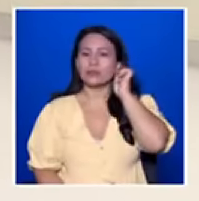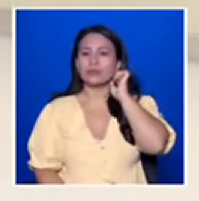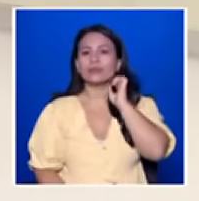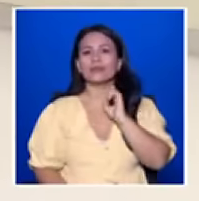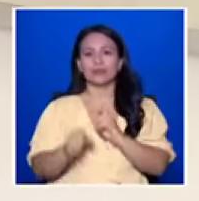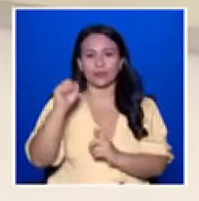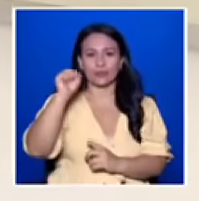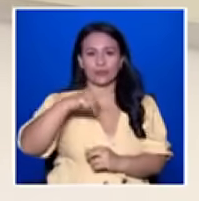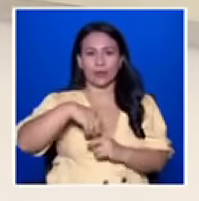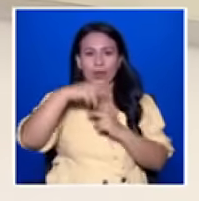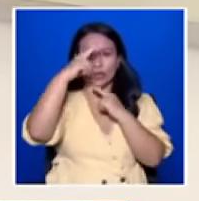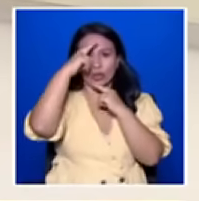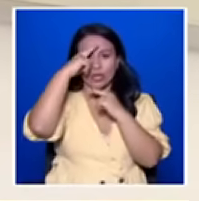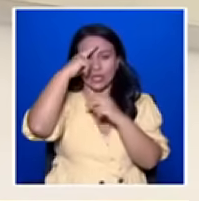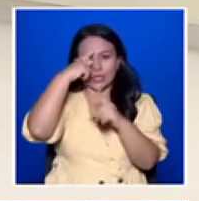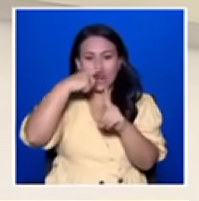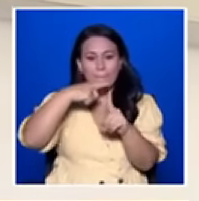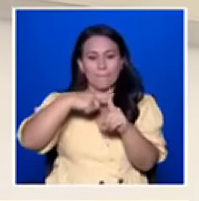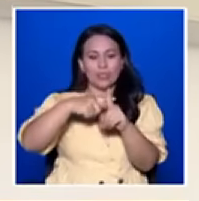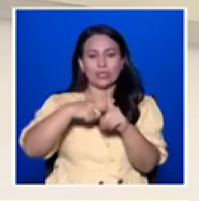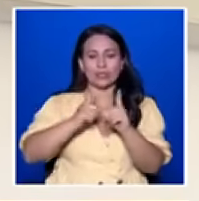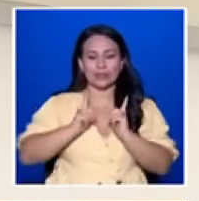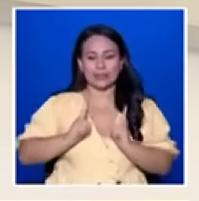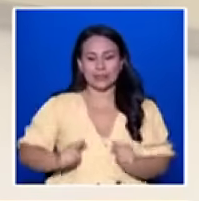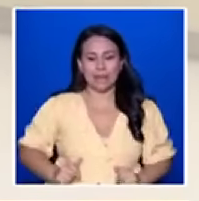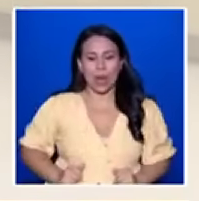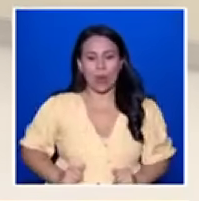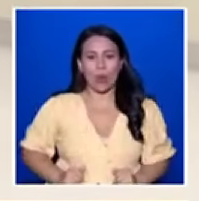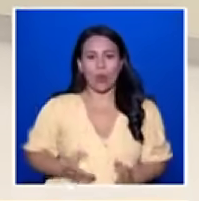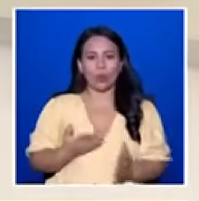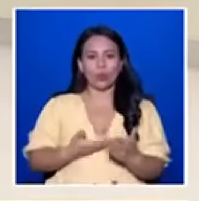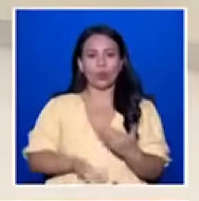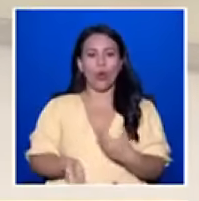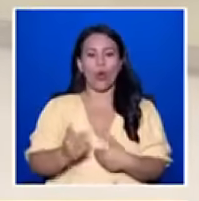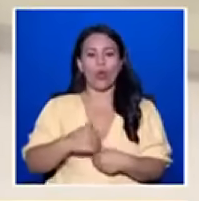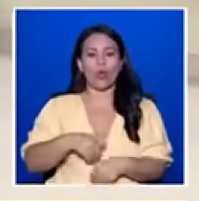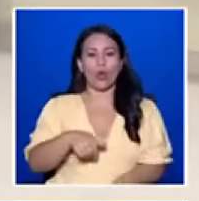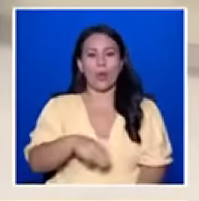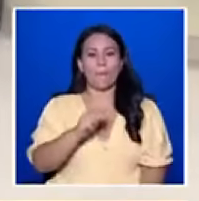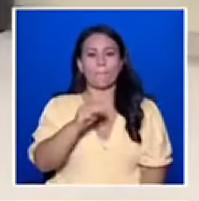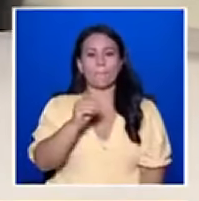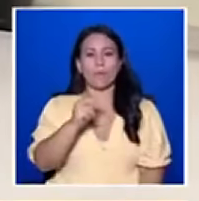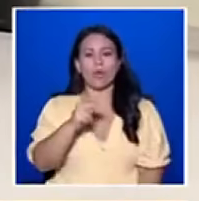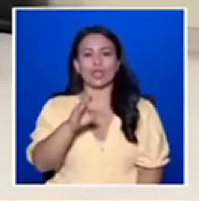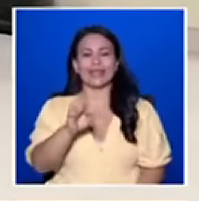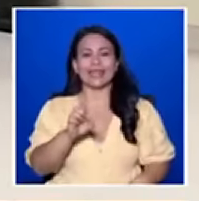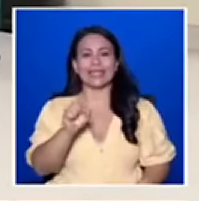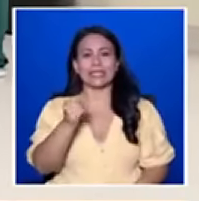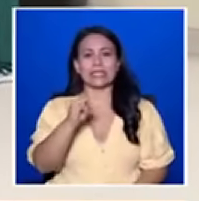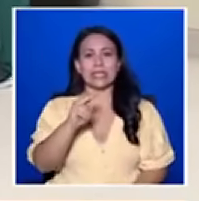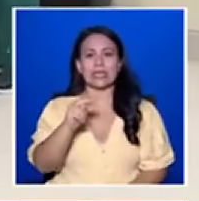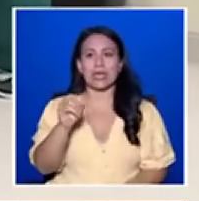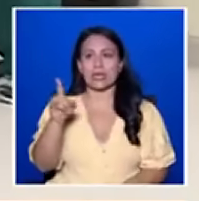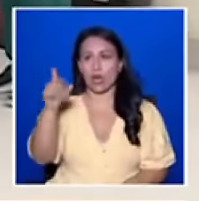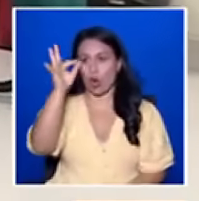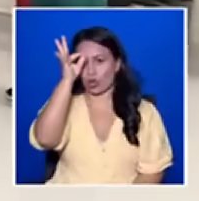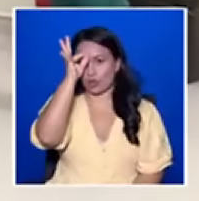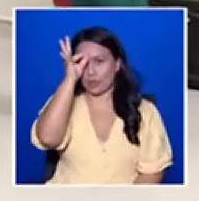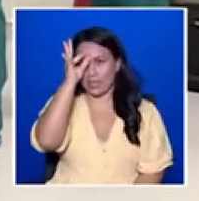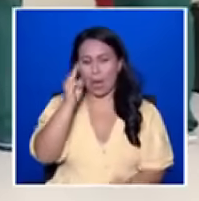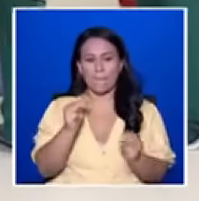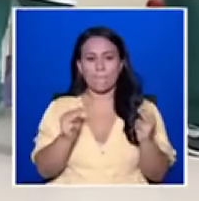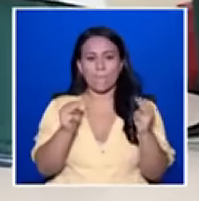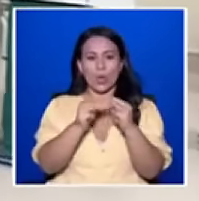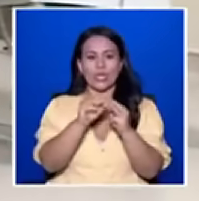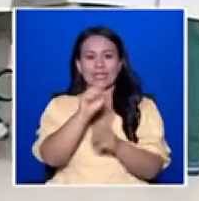Así es, noticias positivas en el área de salud pública. Estamos en el sector de Monte Sinaí, específicamente en el hospital de Monte Sinaí, en